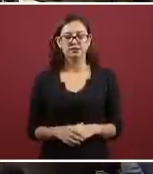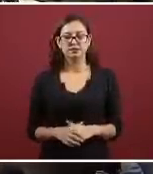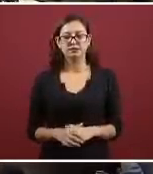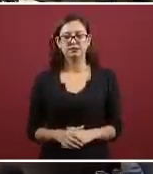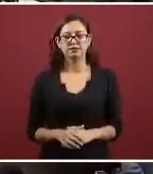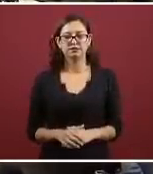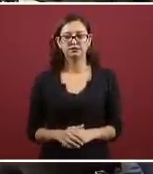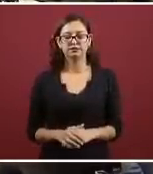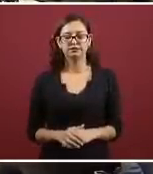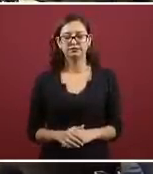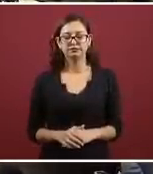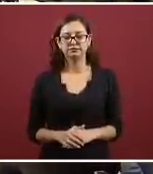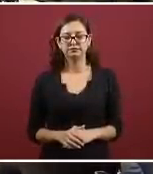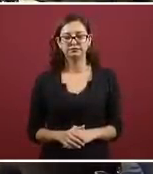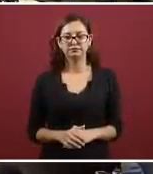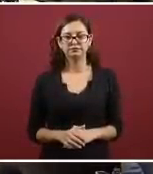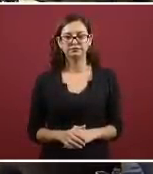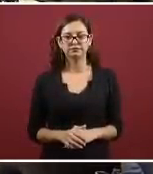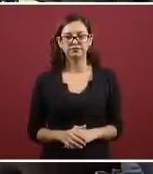Les